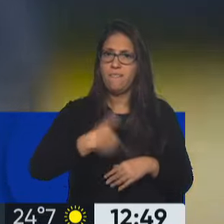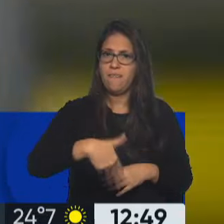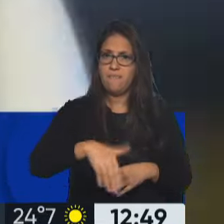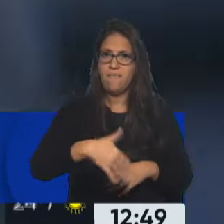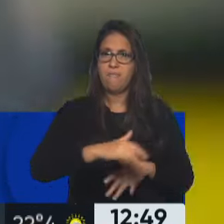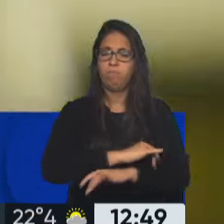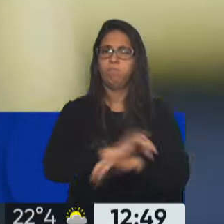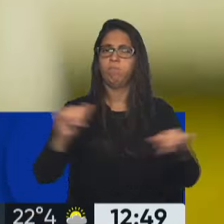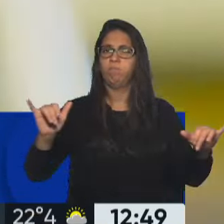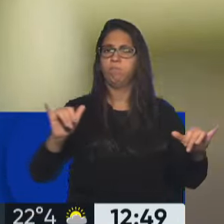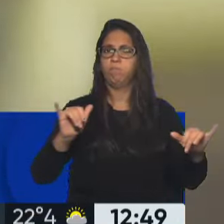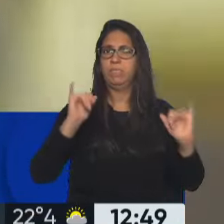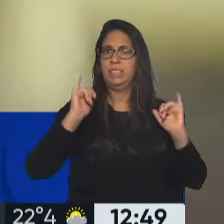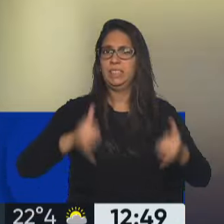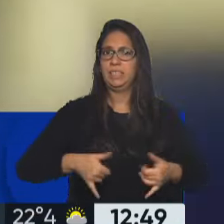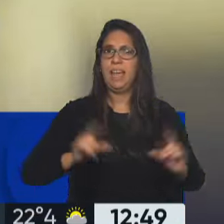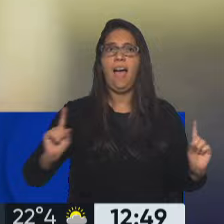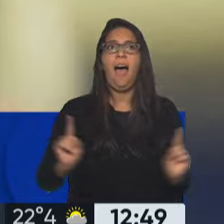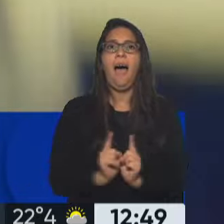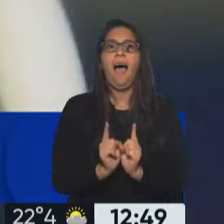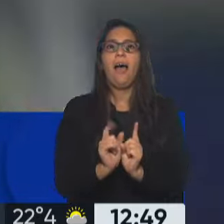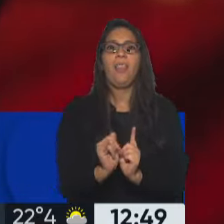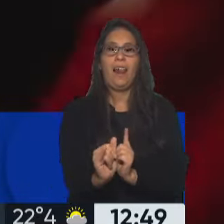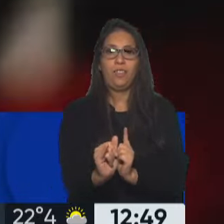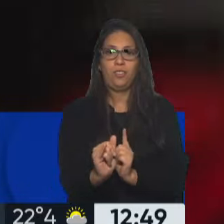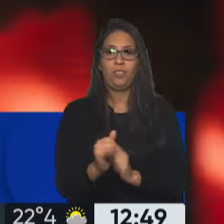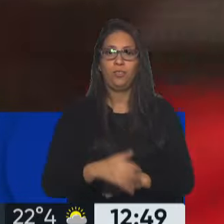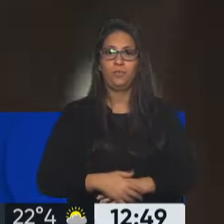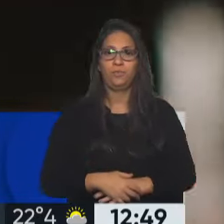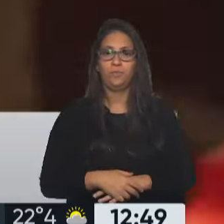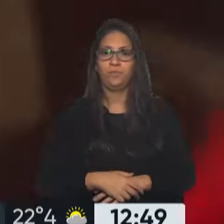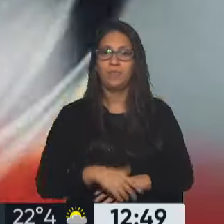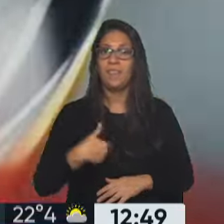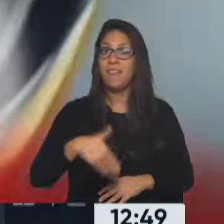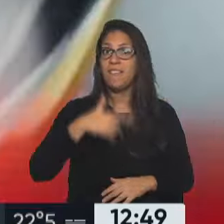Netflix para compartir este adelanto. A pura adrenalina, se viene Senna.